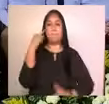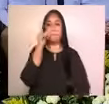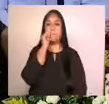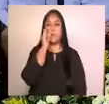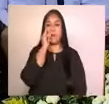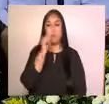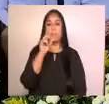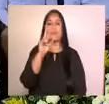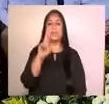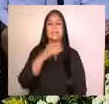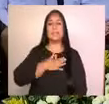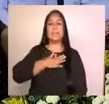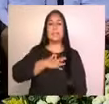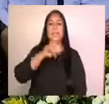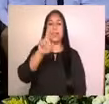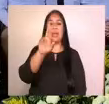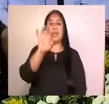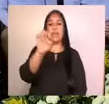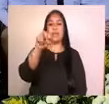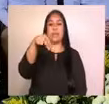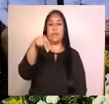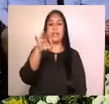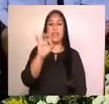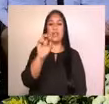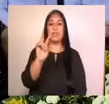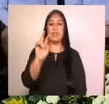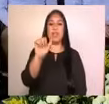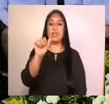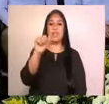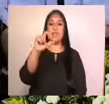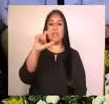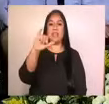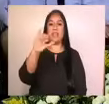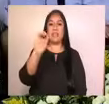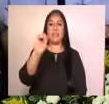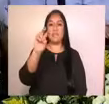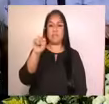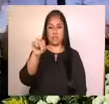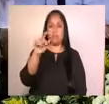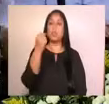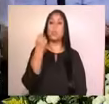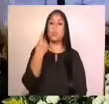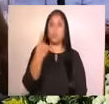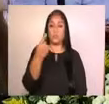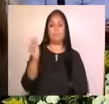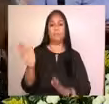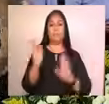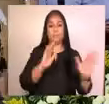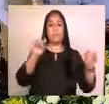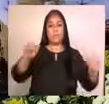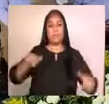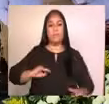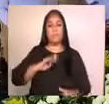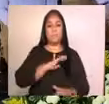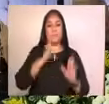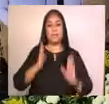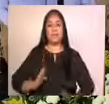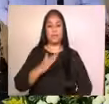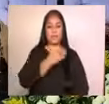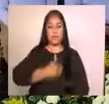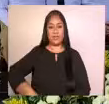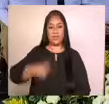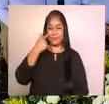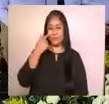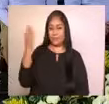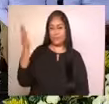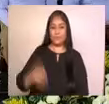Renovación 1. A continuación, cederemos el uso de la palabra al ministro de Gobernación, Francisco Jiménez.